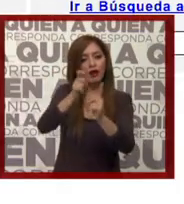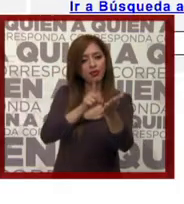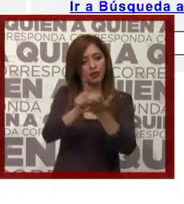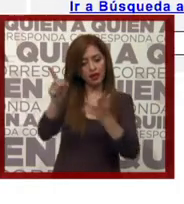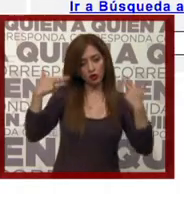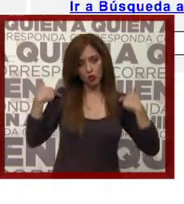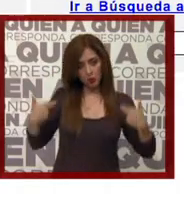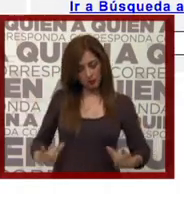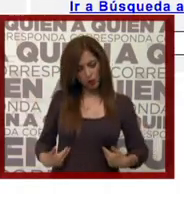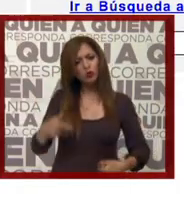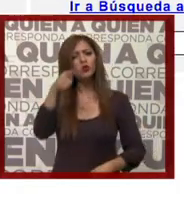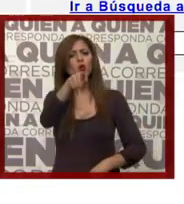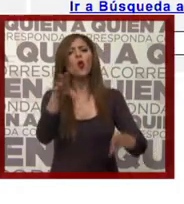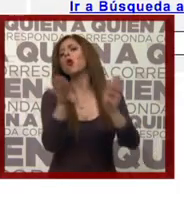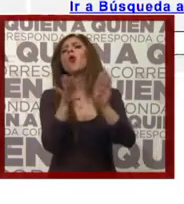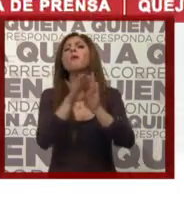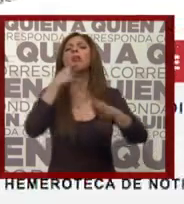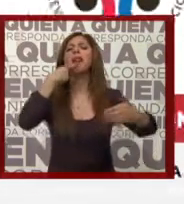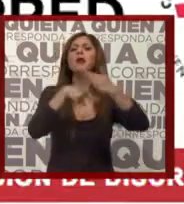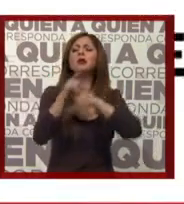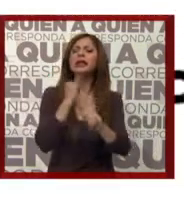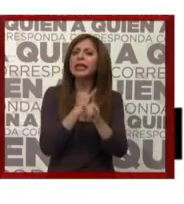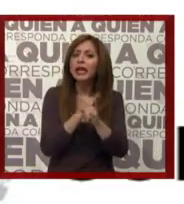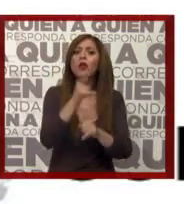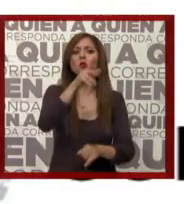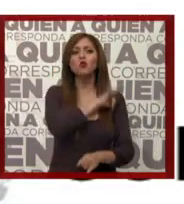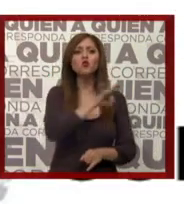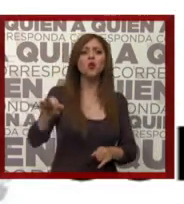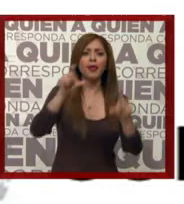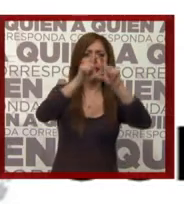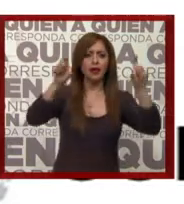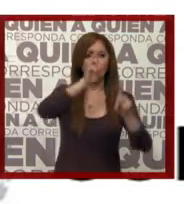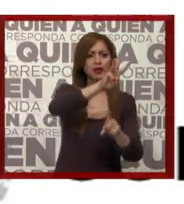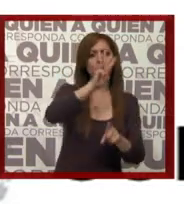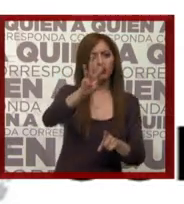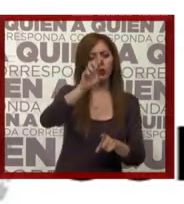realizar en línea una denuncia por discriminación, puede ingresar al portal